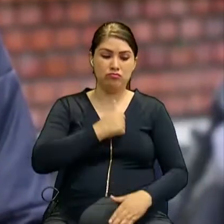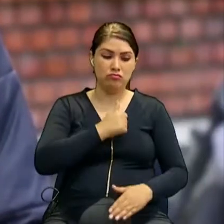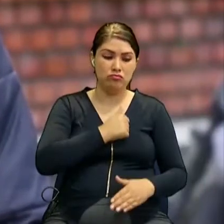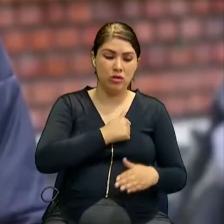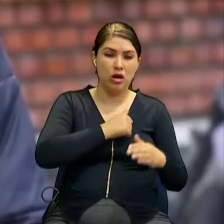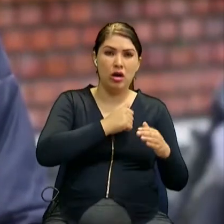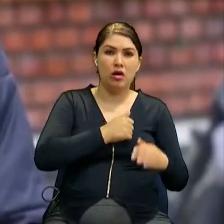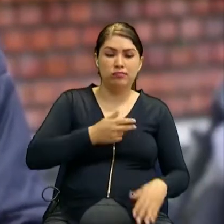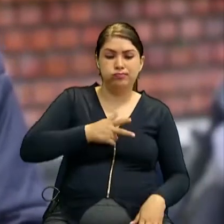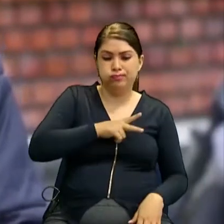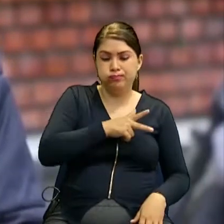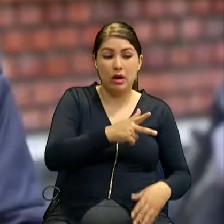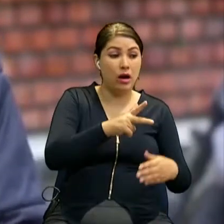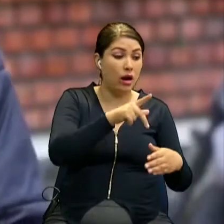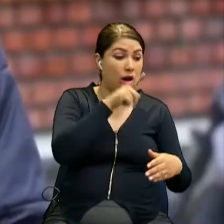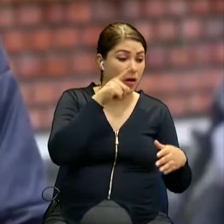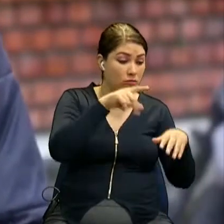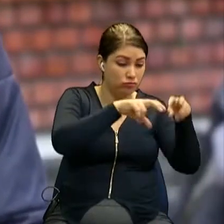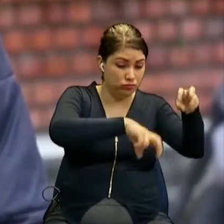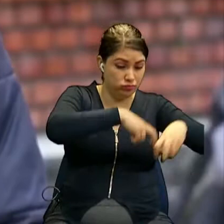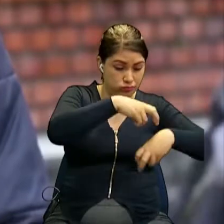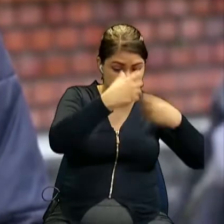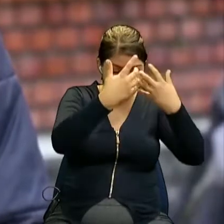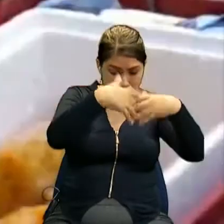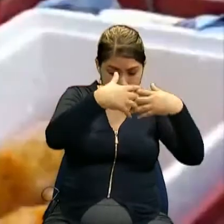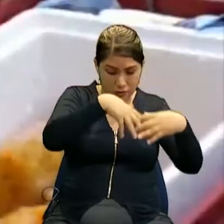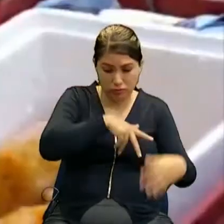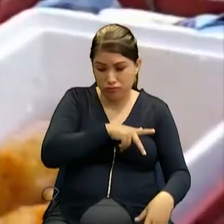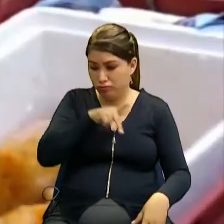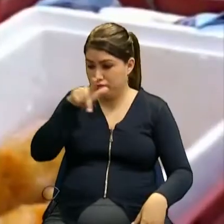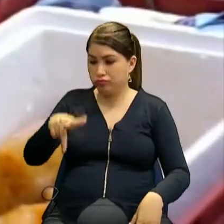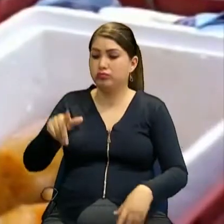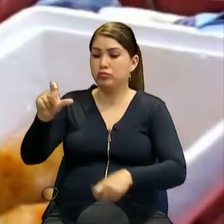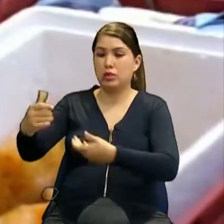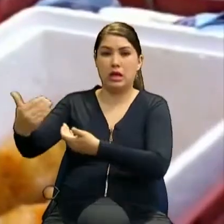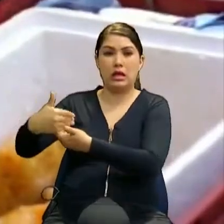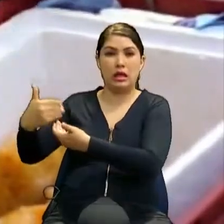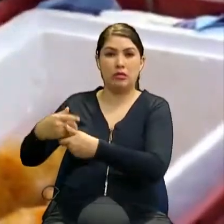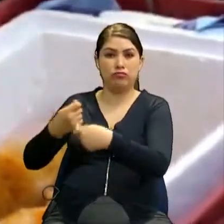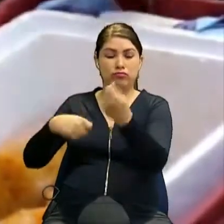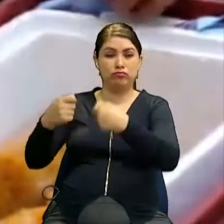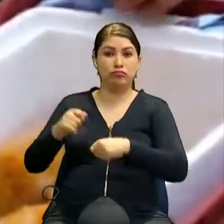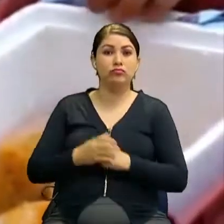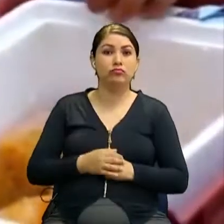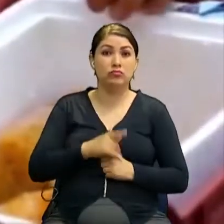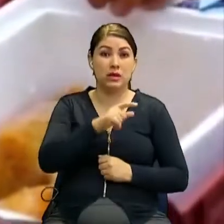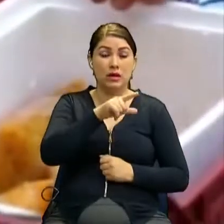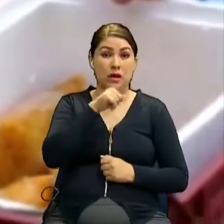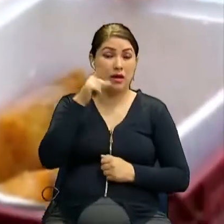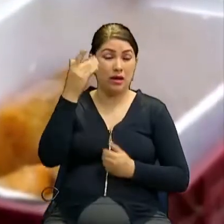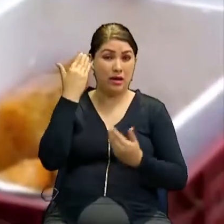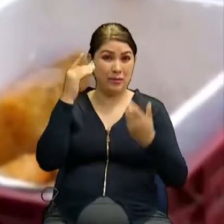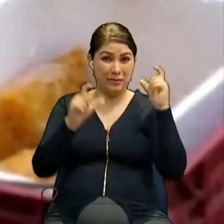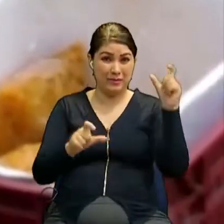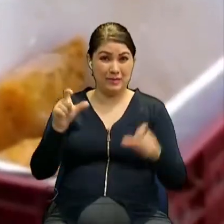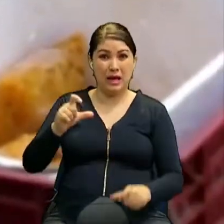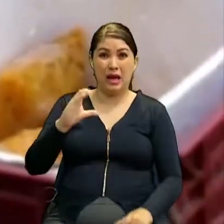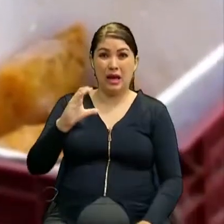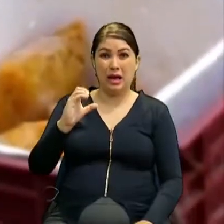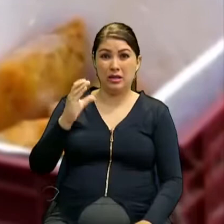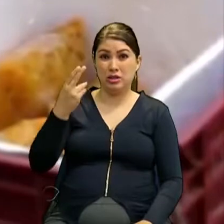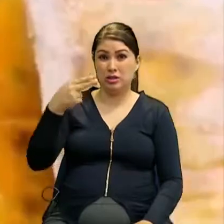maracuyá directamente del campo, las procesamos y se las traemos al consumidor. El campesinado cachirense emprende labores de producción